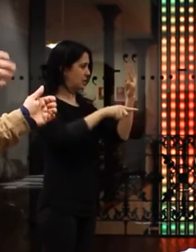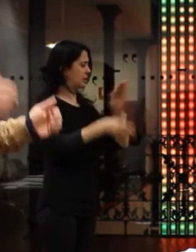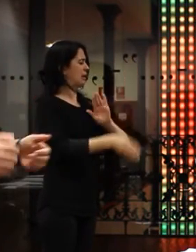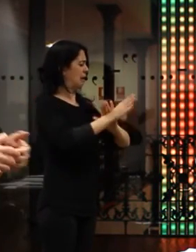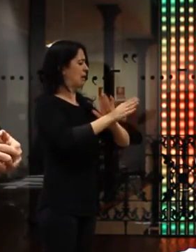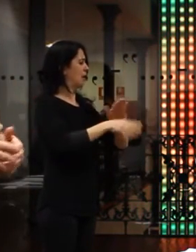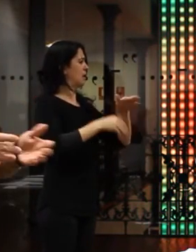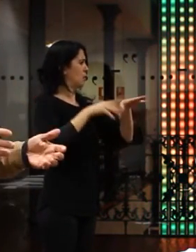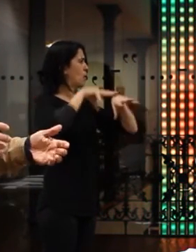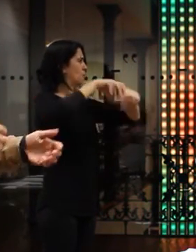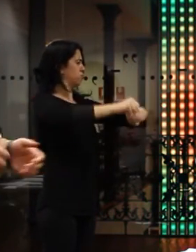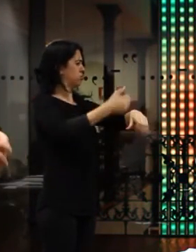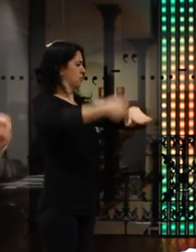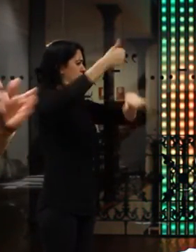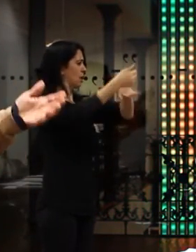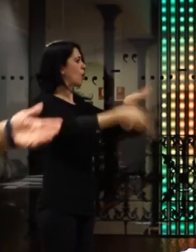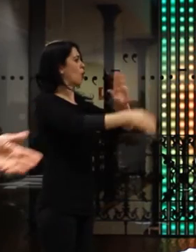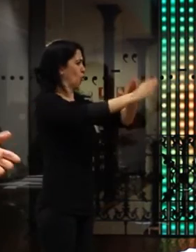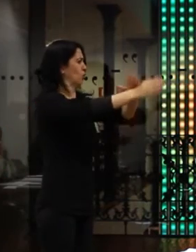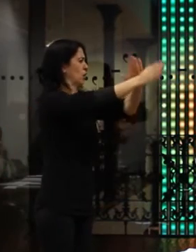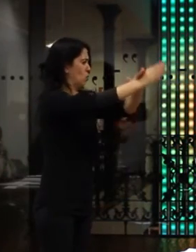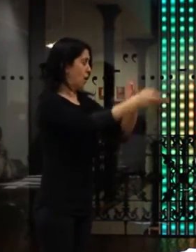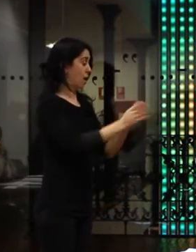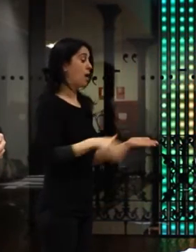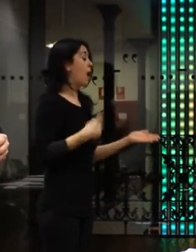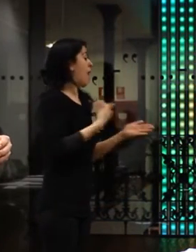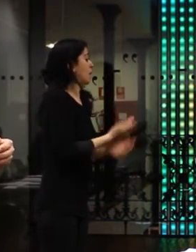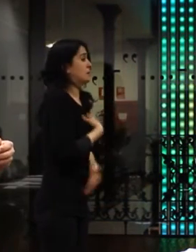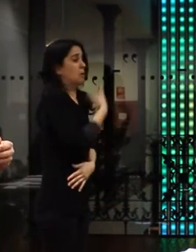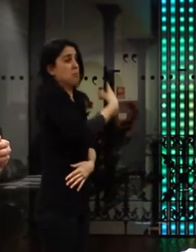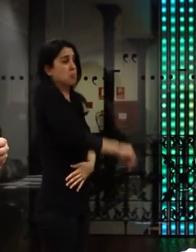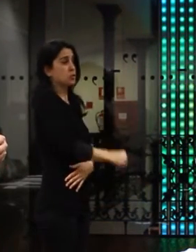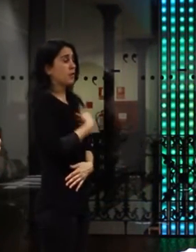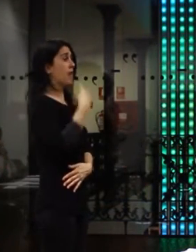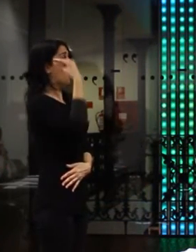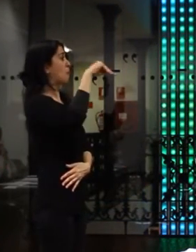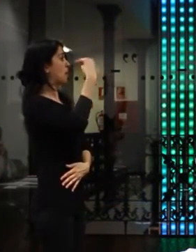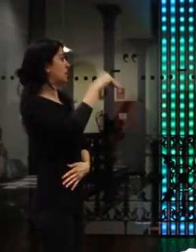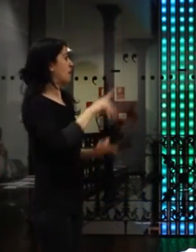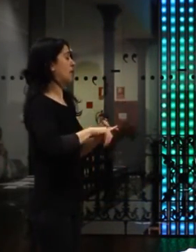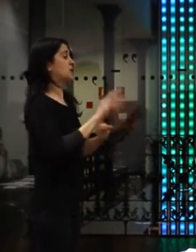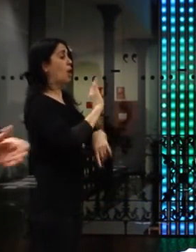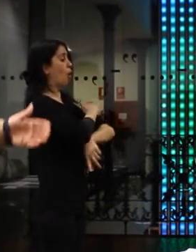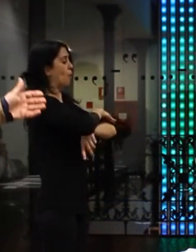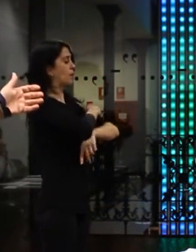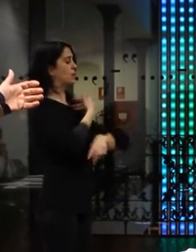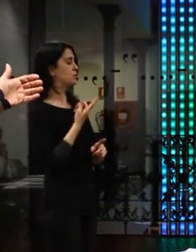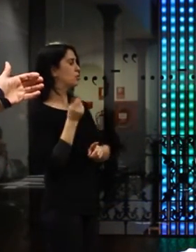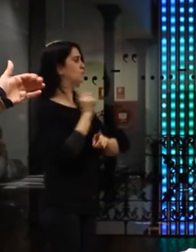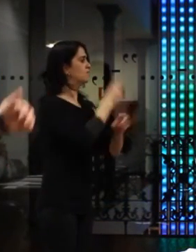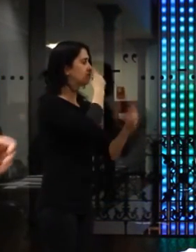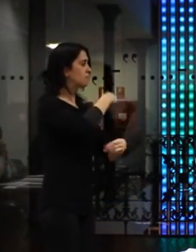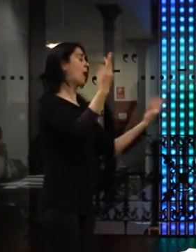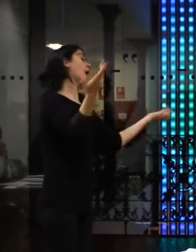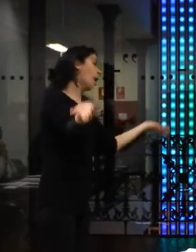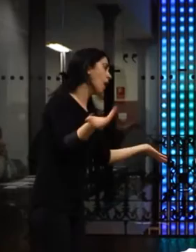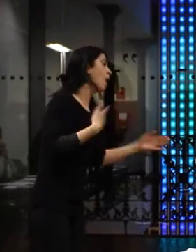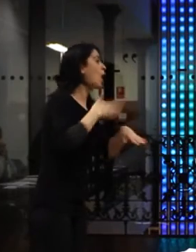entonces, claro, puede salir todo un ministro o incluso un presidente del gobierno y decir, la culpa es que no